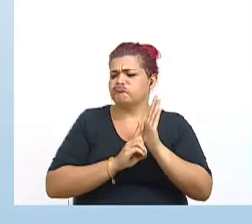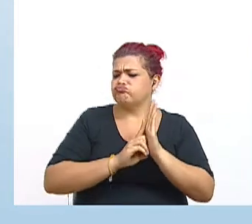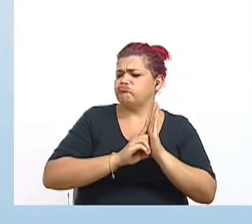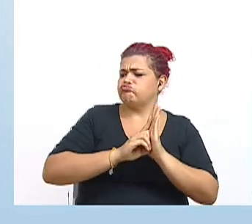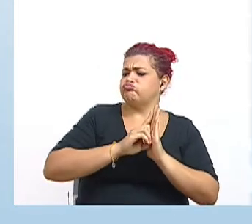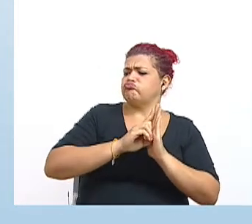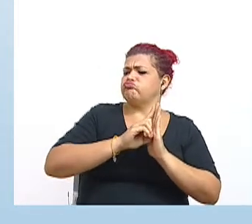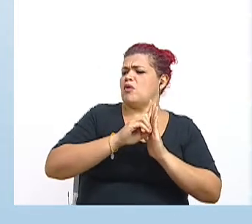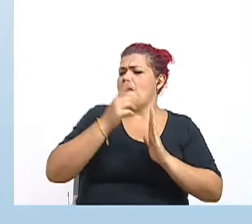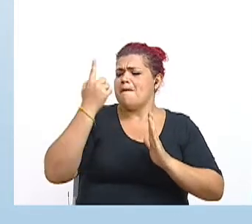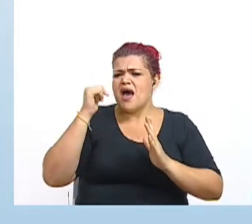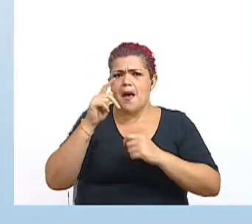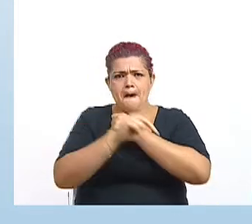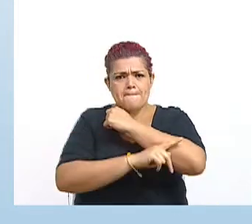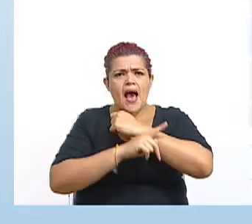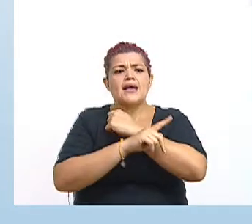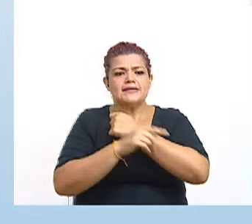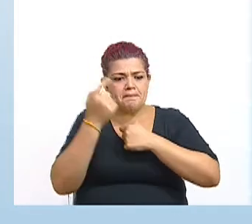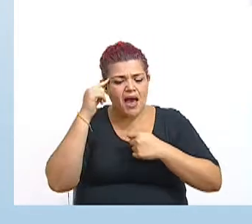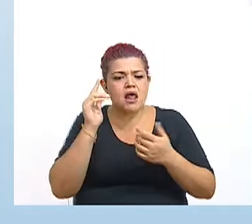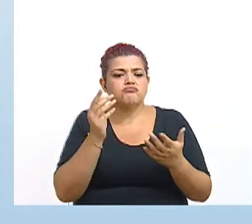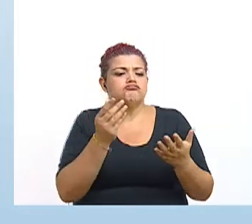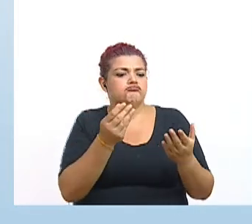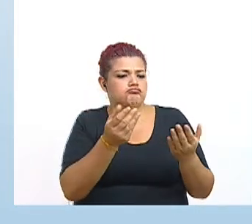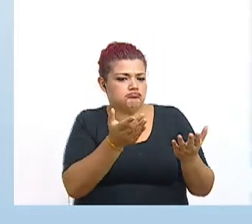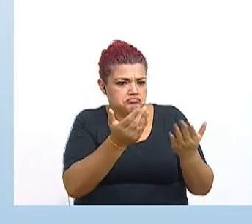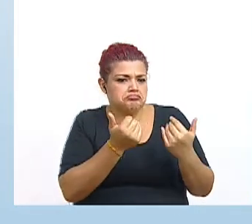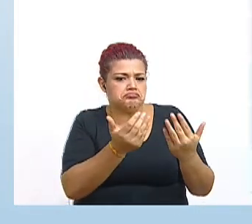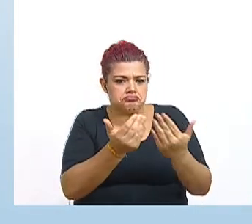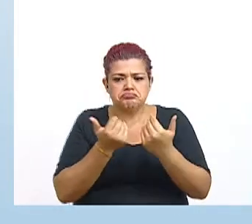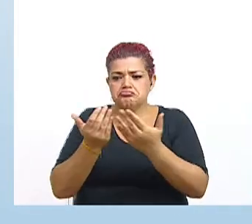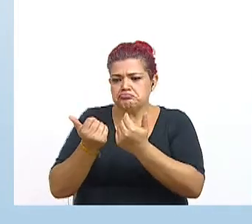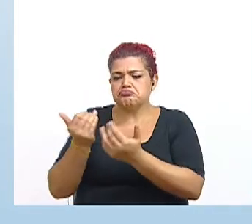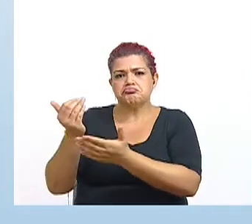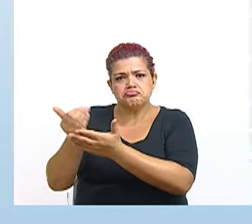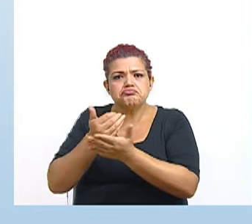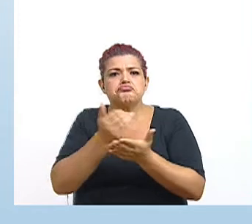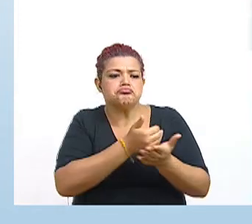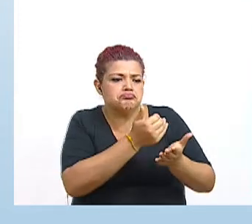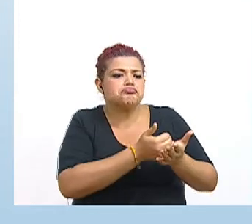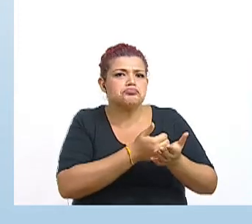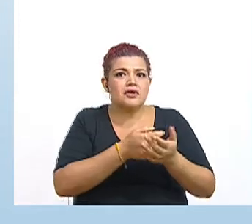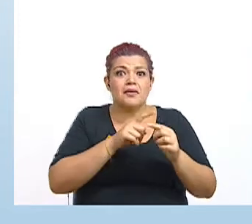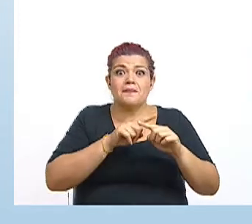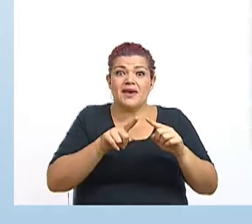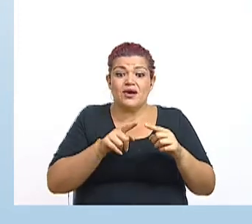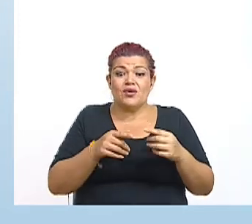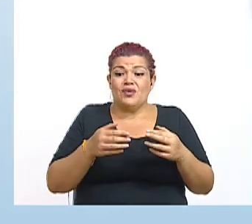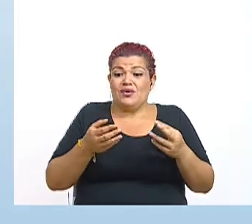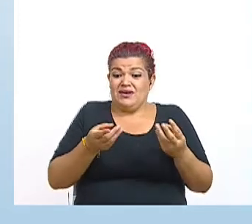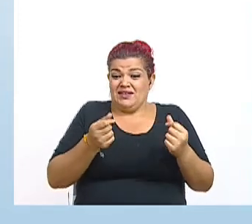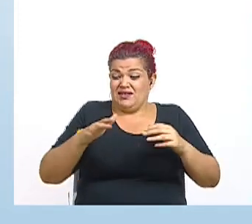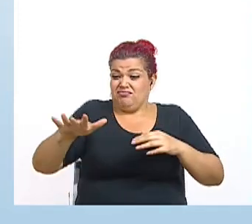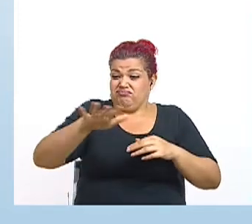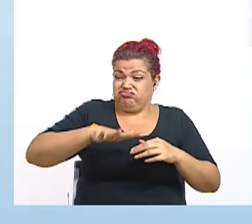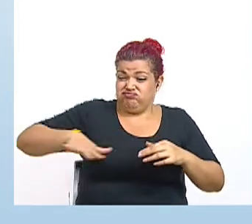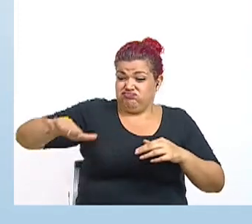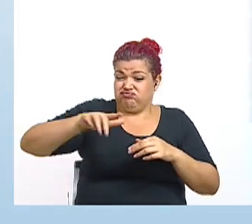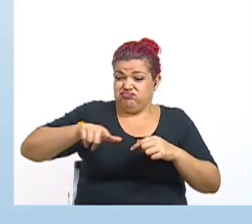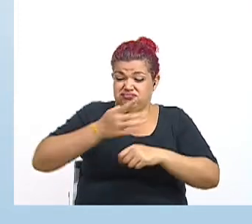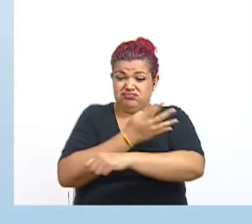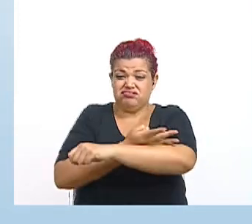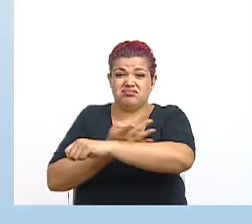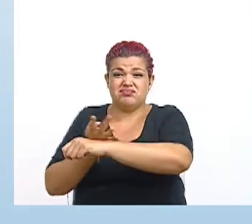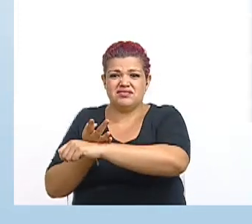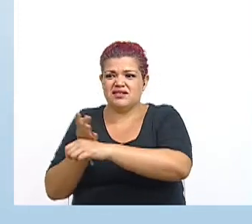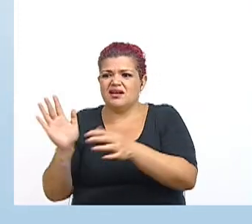país para poder abastecerse de recursos. Pero el avance de los campos de pasto, el avance de los campos urbanos, ha hecho